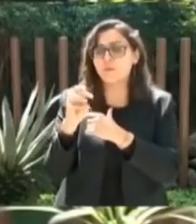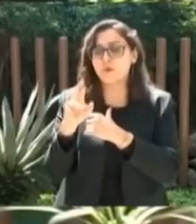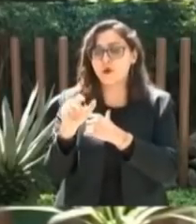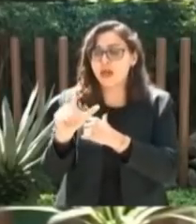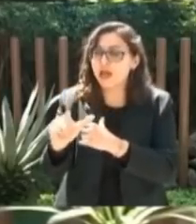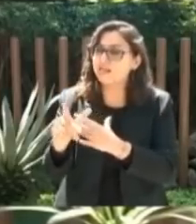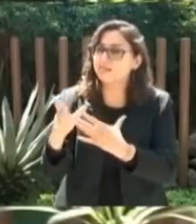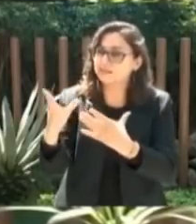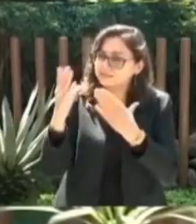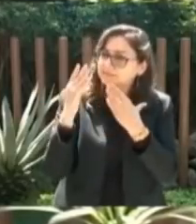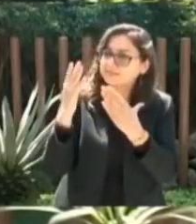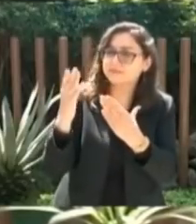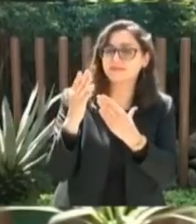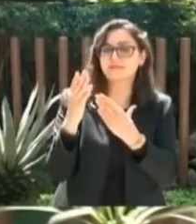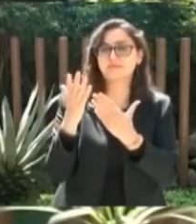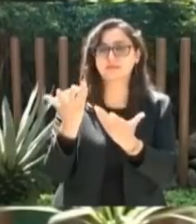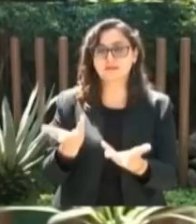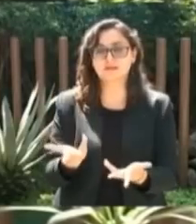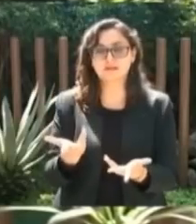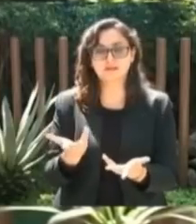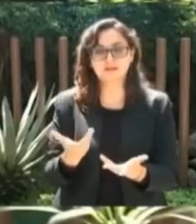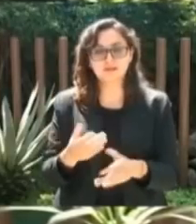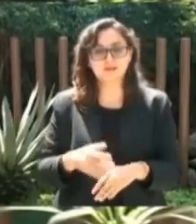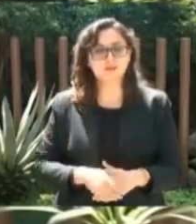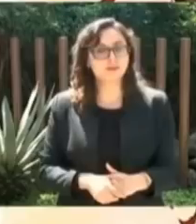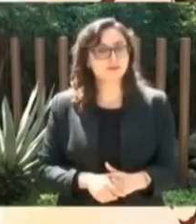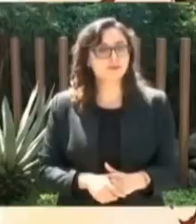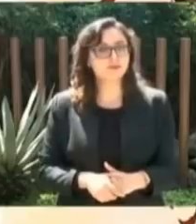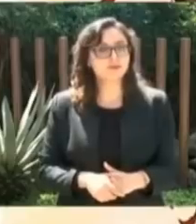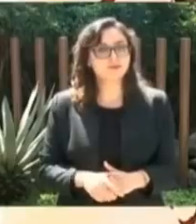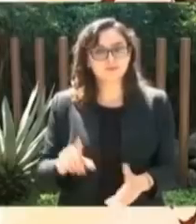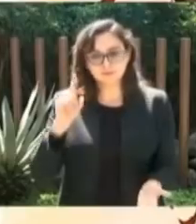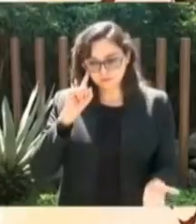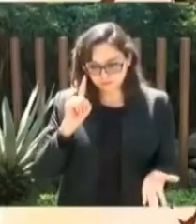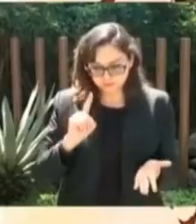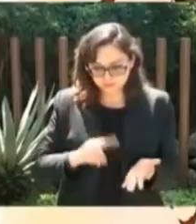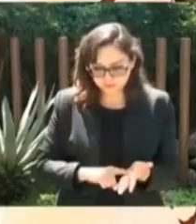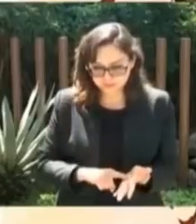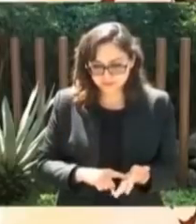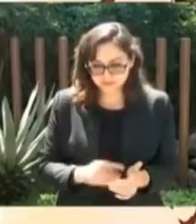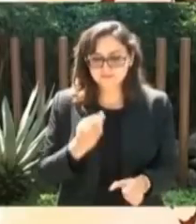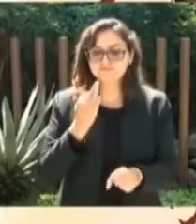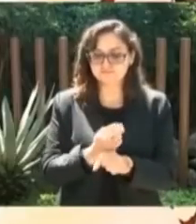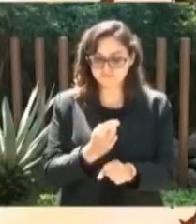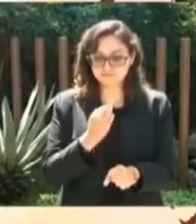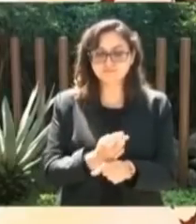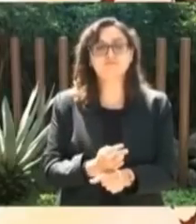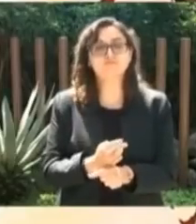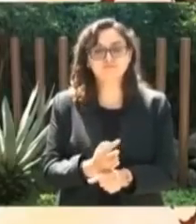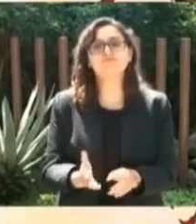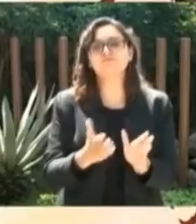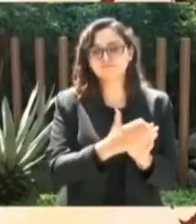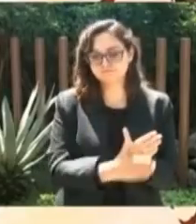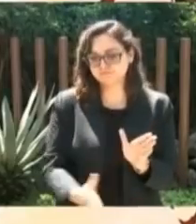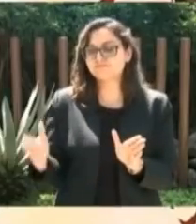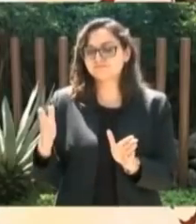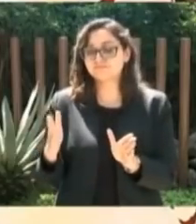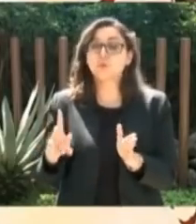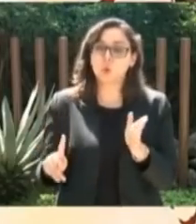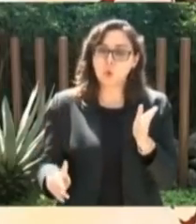general. Yo creo que es el tiempo de la